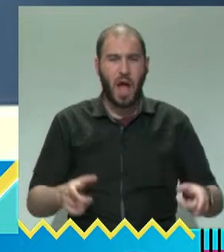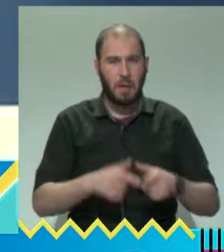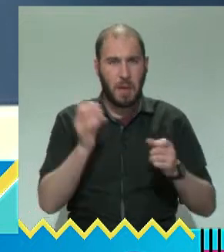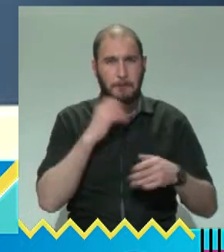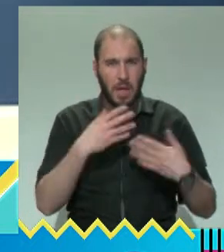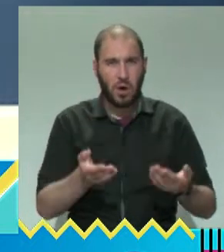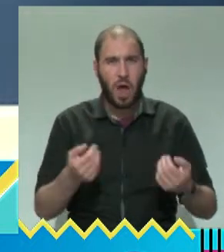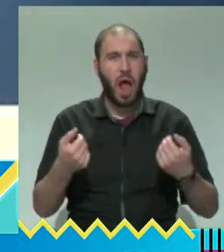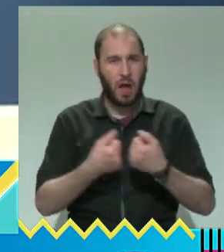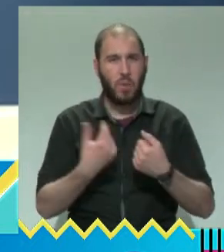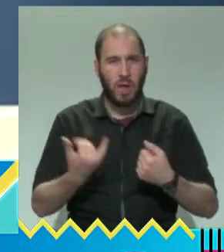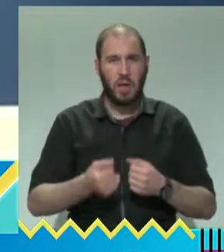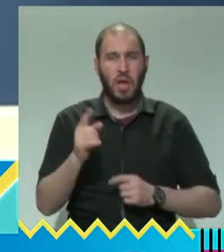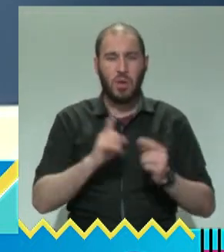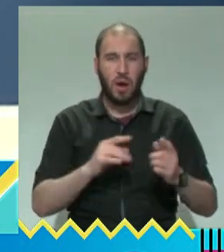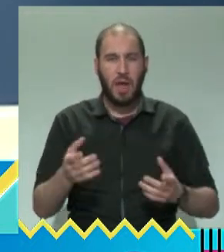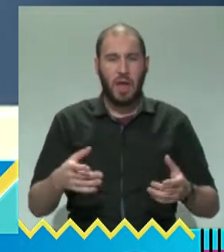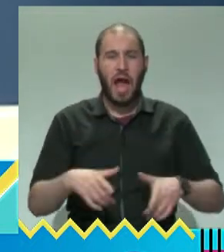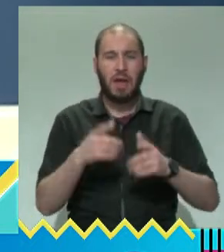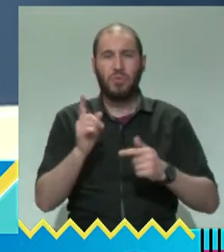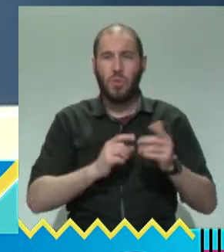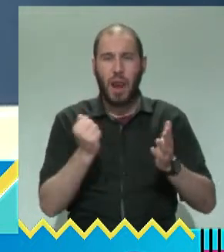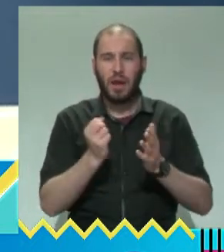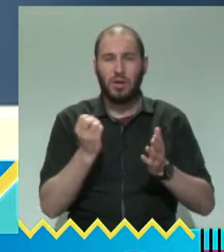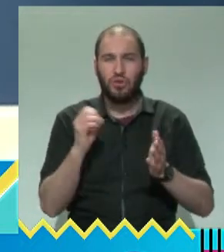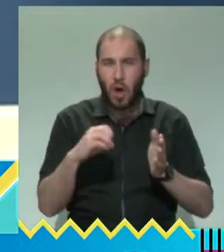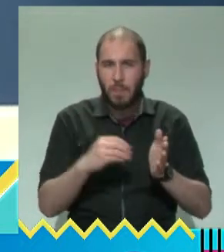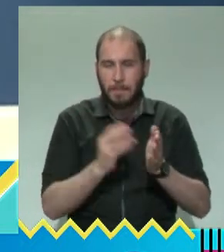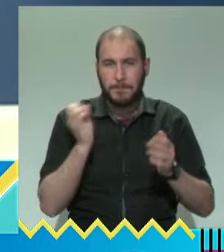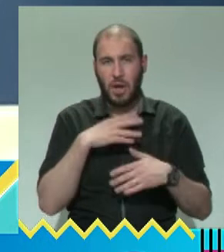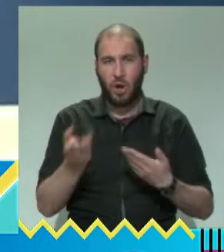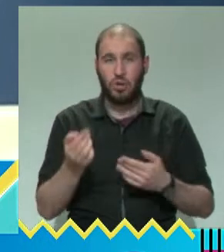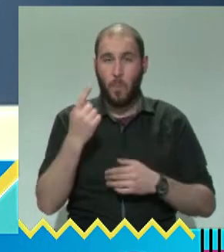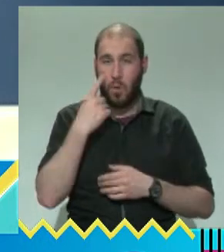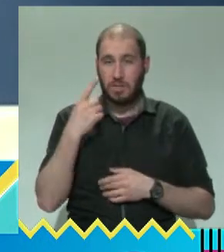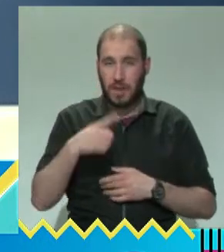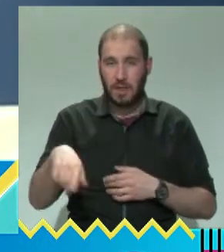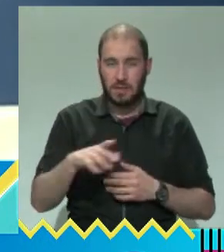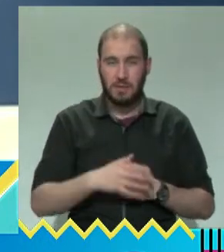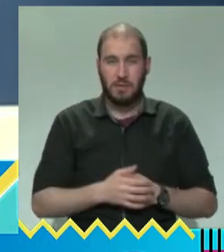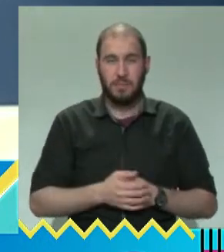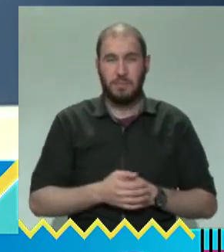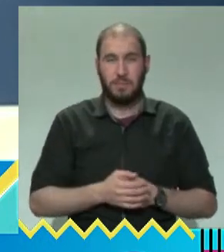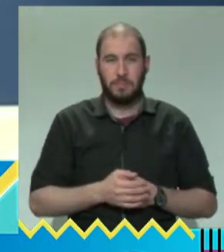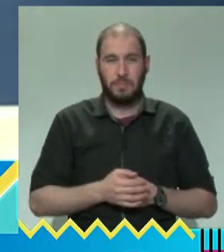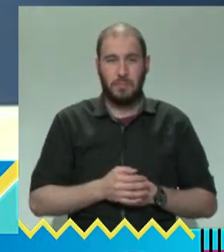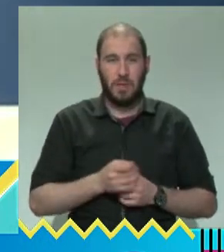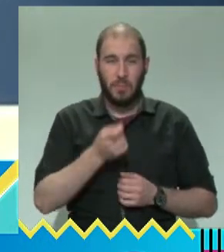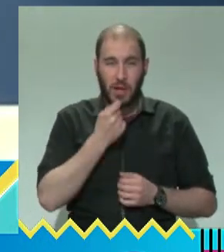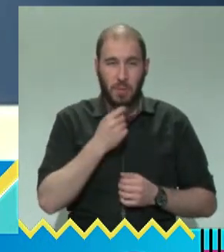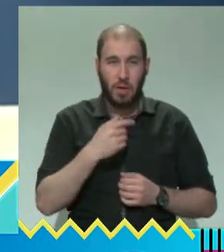De hecho, hay grandes acuerdos sobre cuáles son las especies más recomendadas. Los propios municipios, si uno va